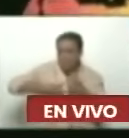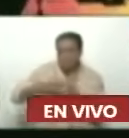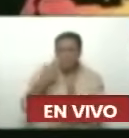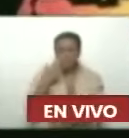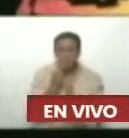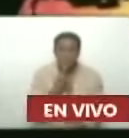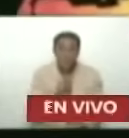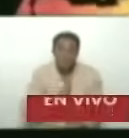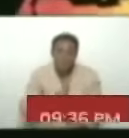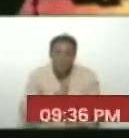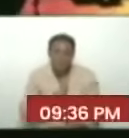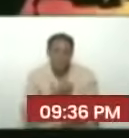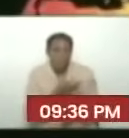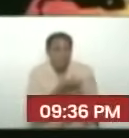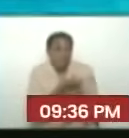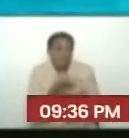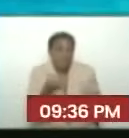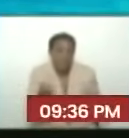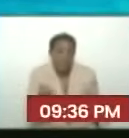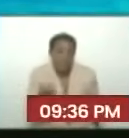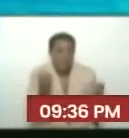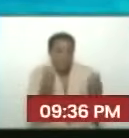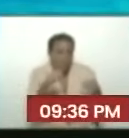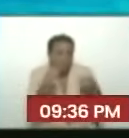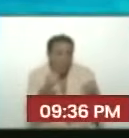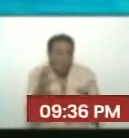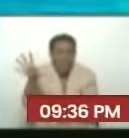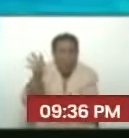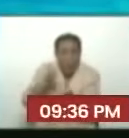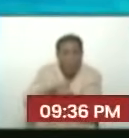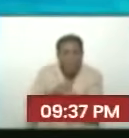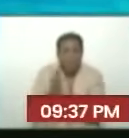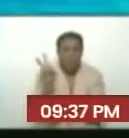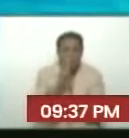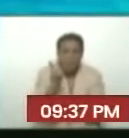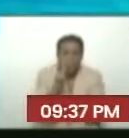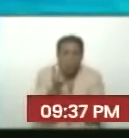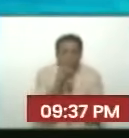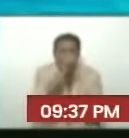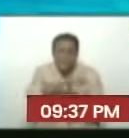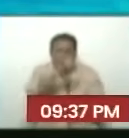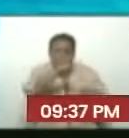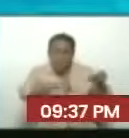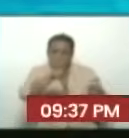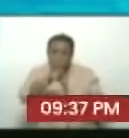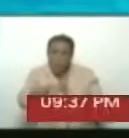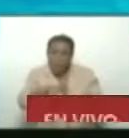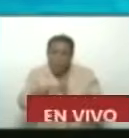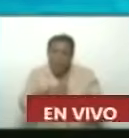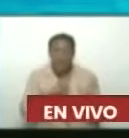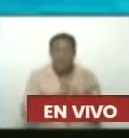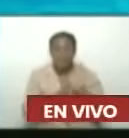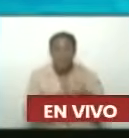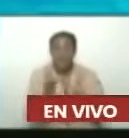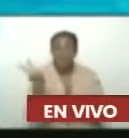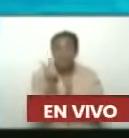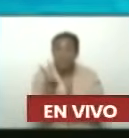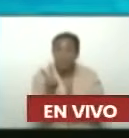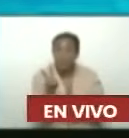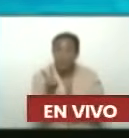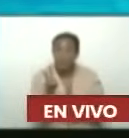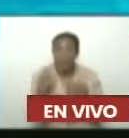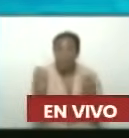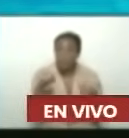Y me dijo, mira lo fabuloso del ejercicio que hicieron estos jóvenes argentinos, porque les tocó representar a Venezuela en